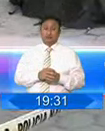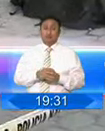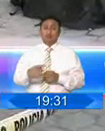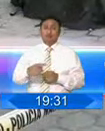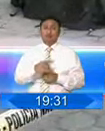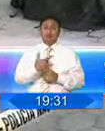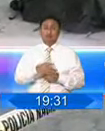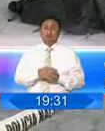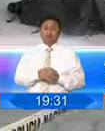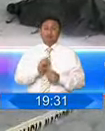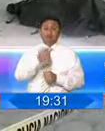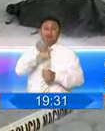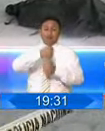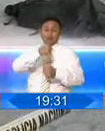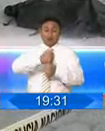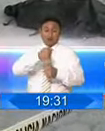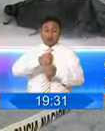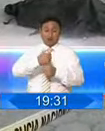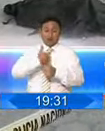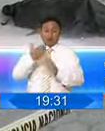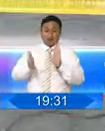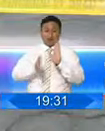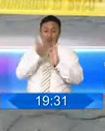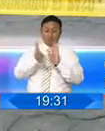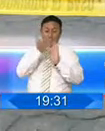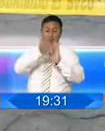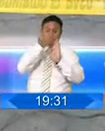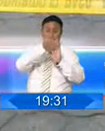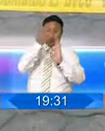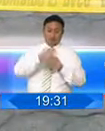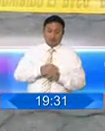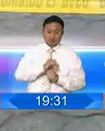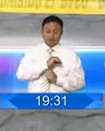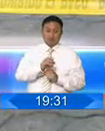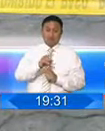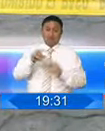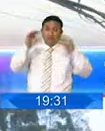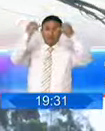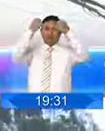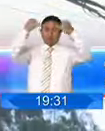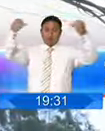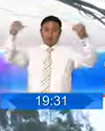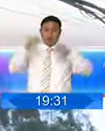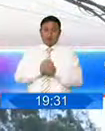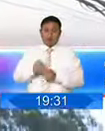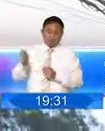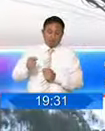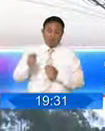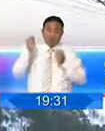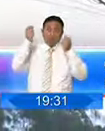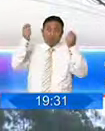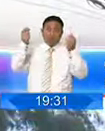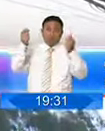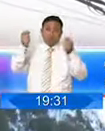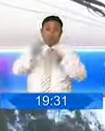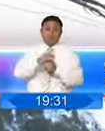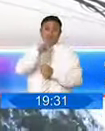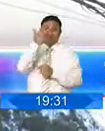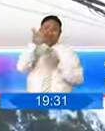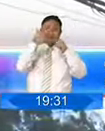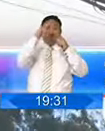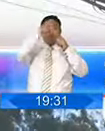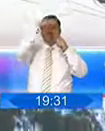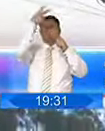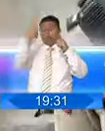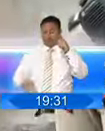que cuando se encontraba laborando como albañil, aparentemente topó los cables de alta tensión y cayó desde el tercer piso de